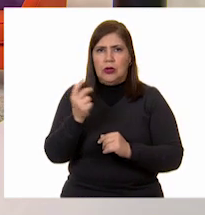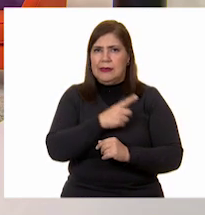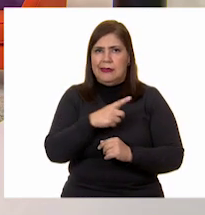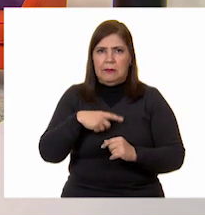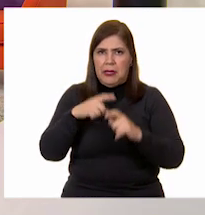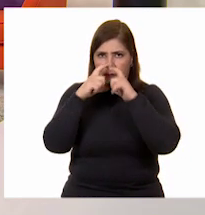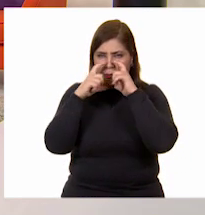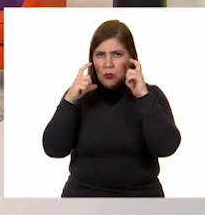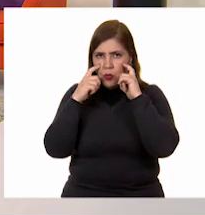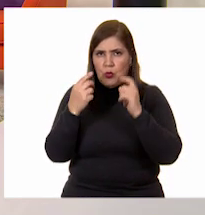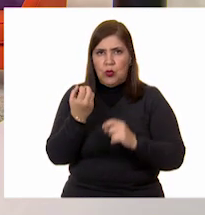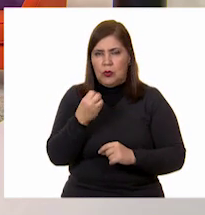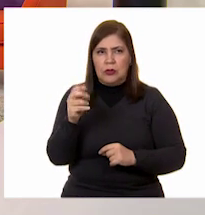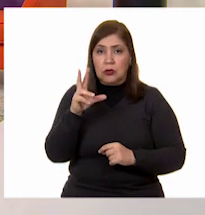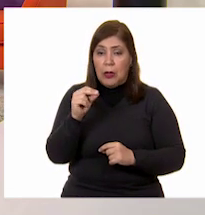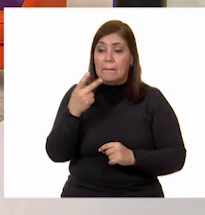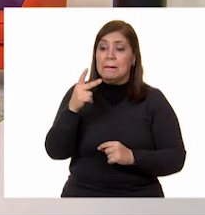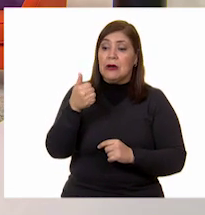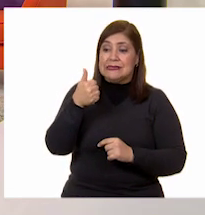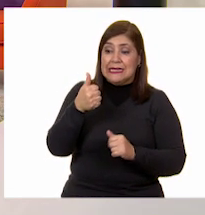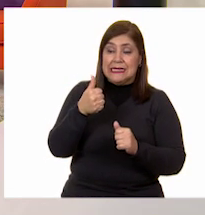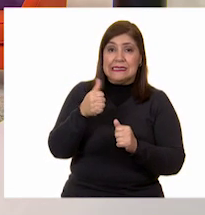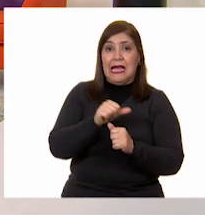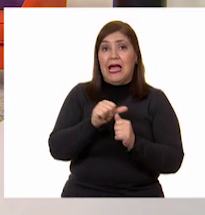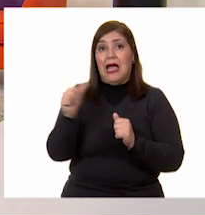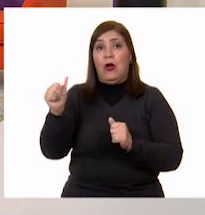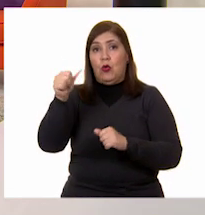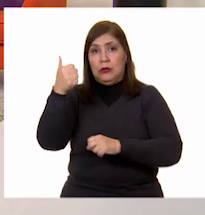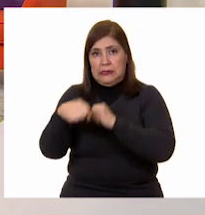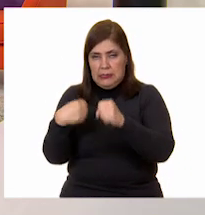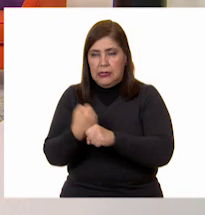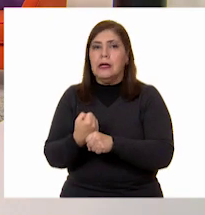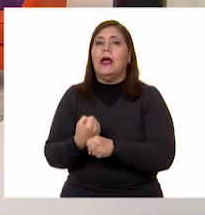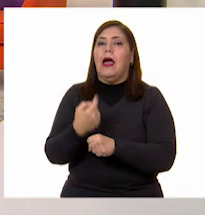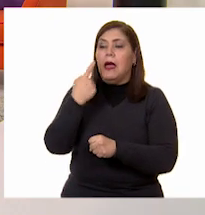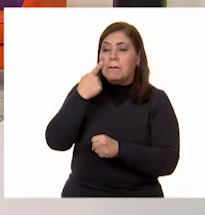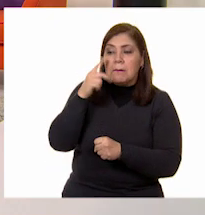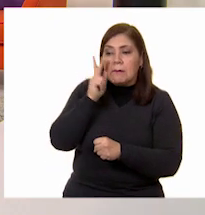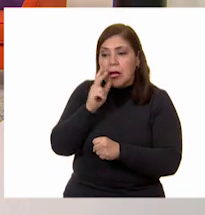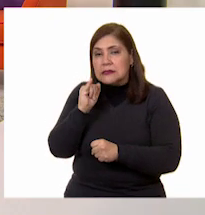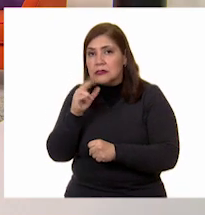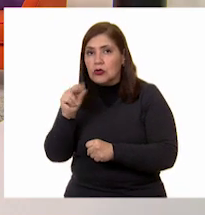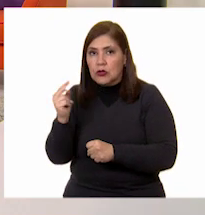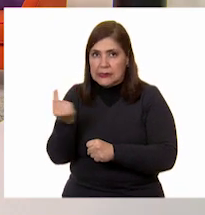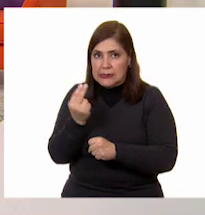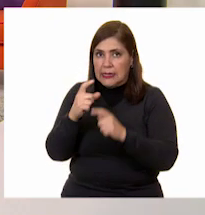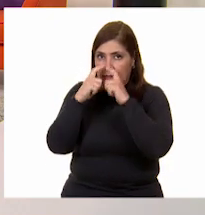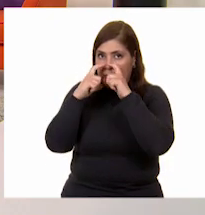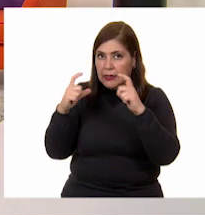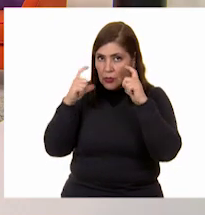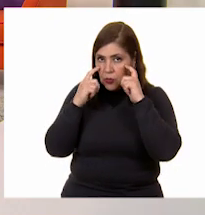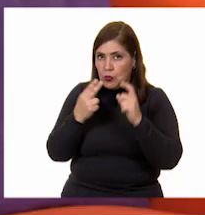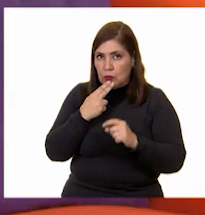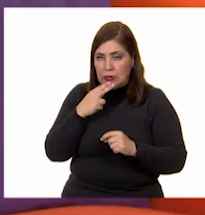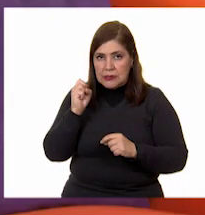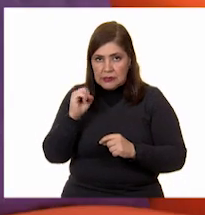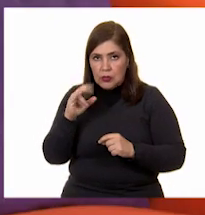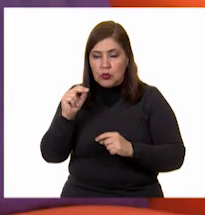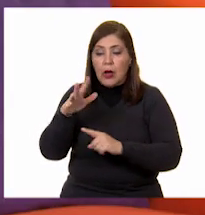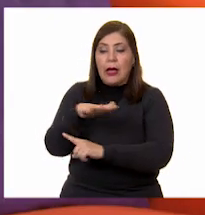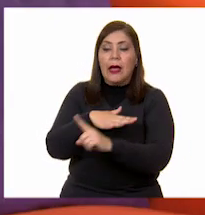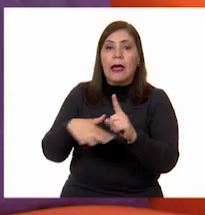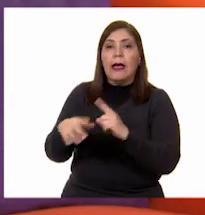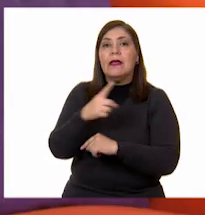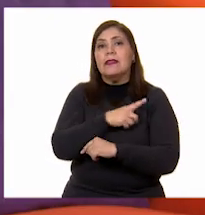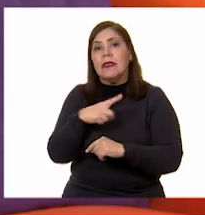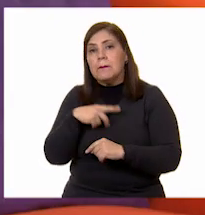cubrebocas, mientras que los de 6 a 11 años de edad se deberá valorar la necesidad de su uso, en un contexto donde el